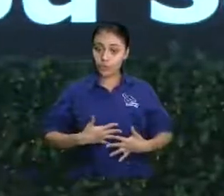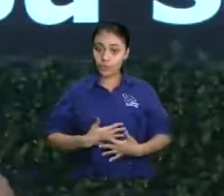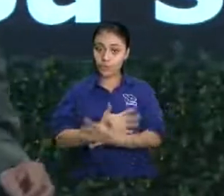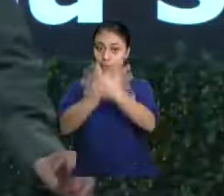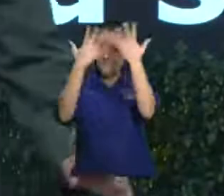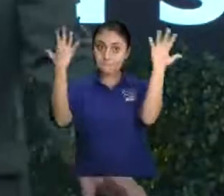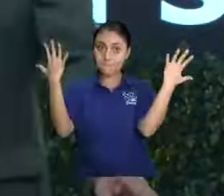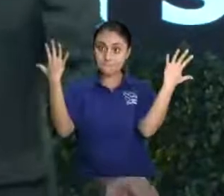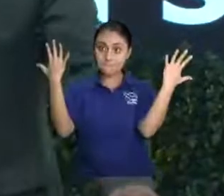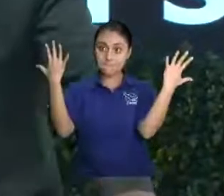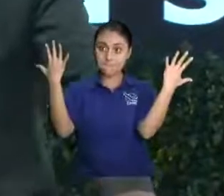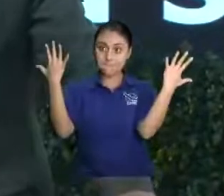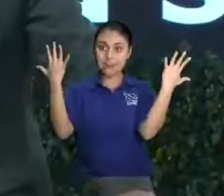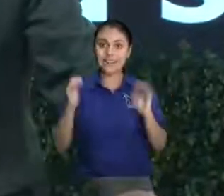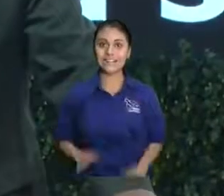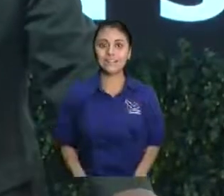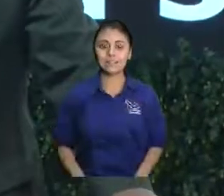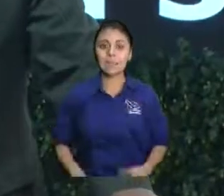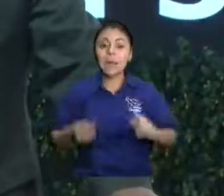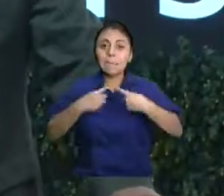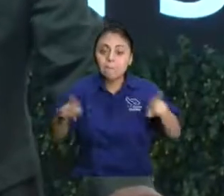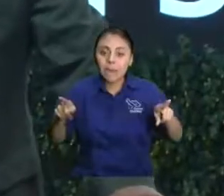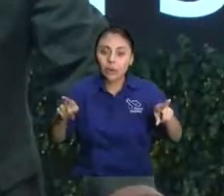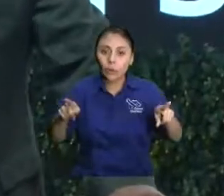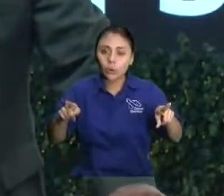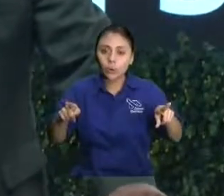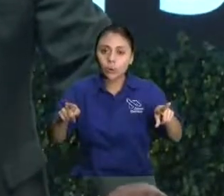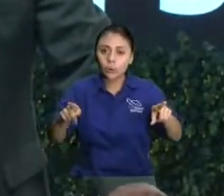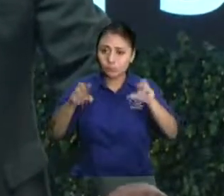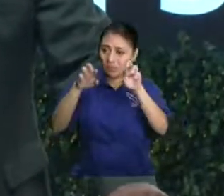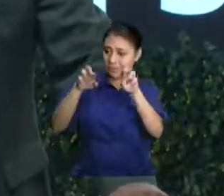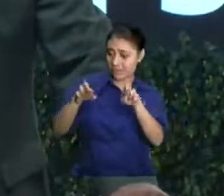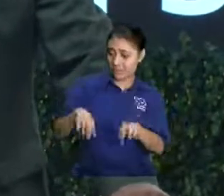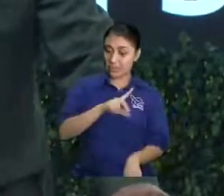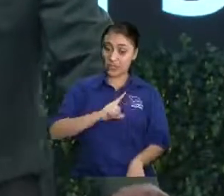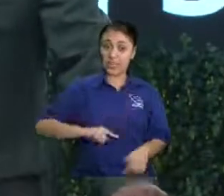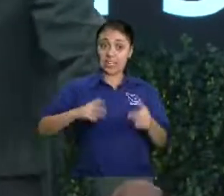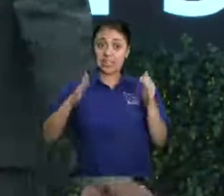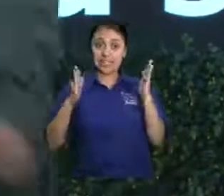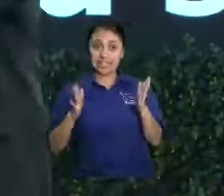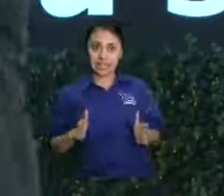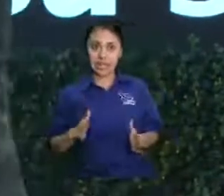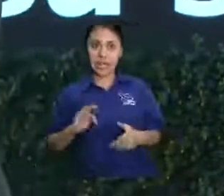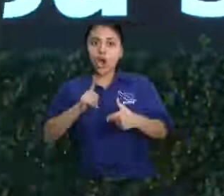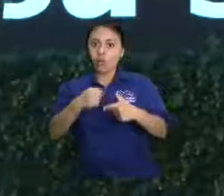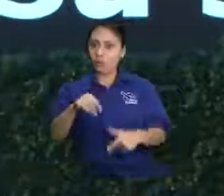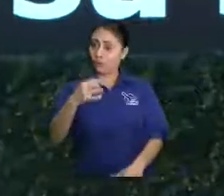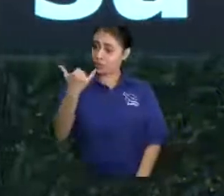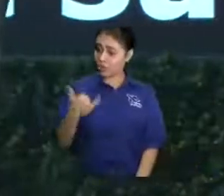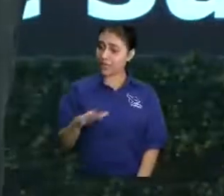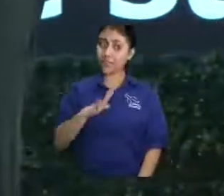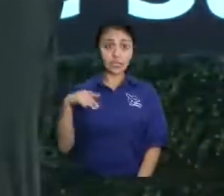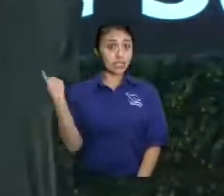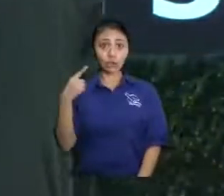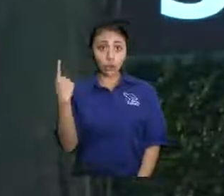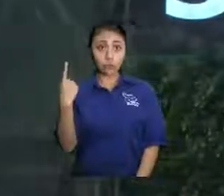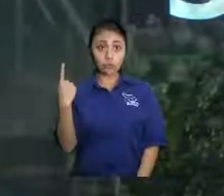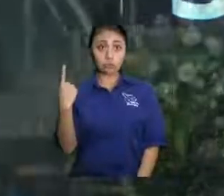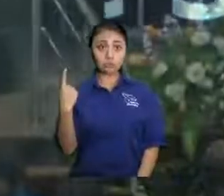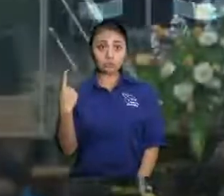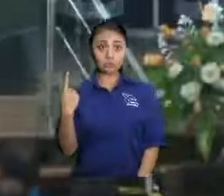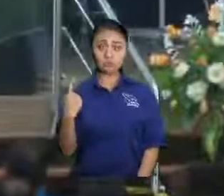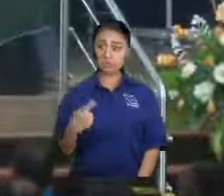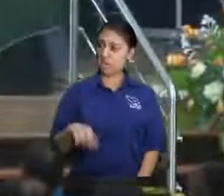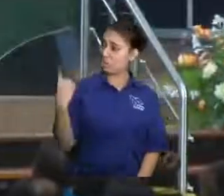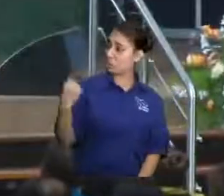tener un cristiano es cómo poder manejar el éxito. Cuando todo le sale bien,